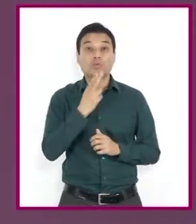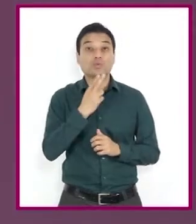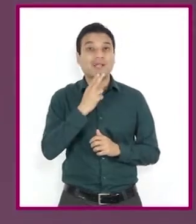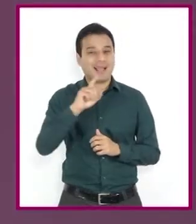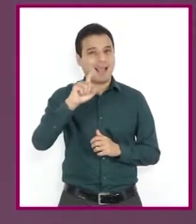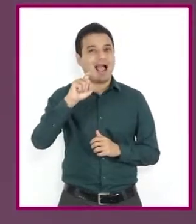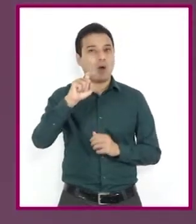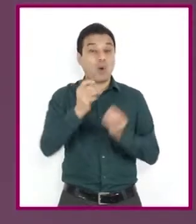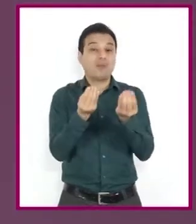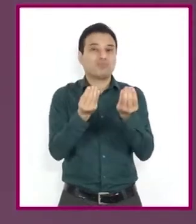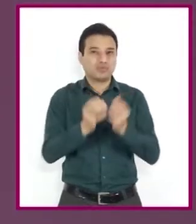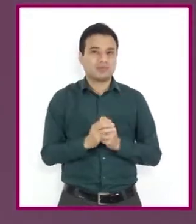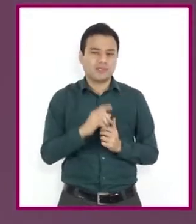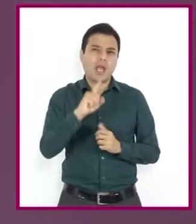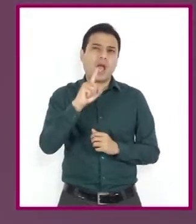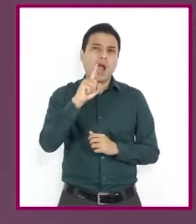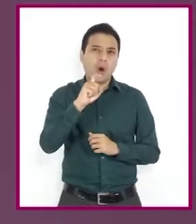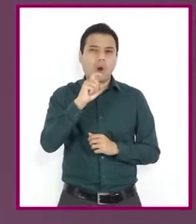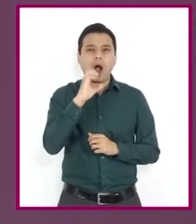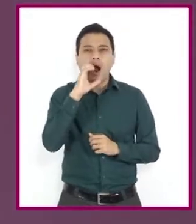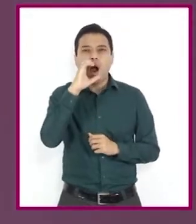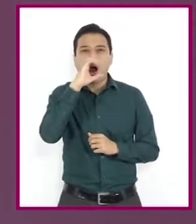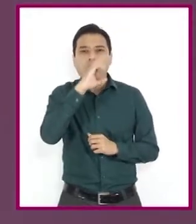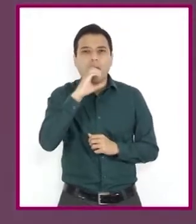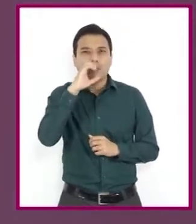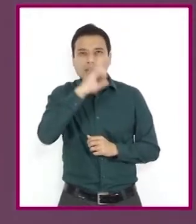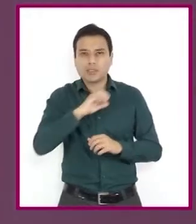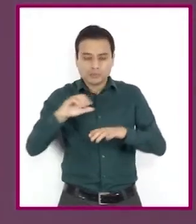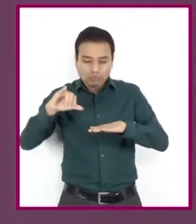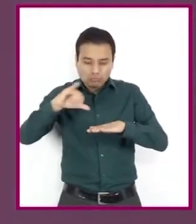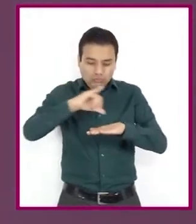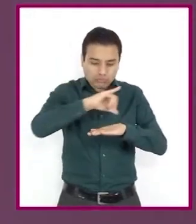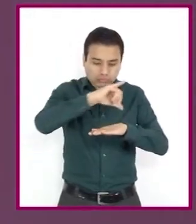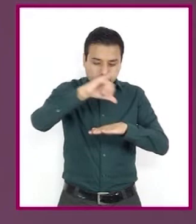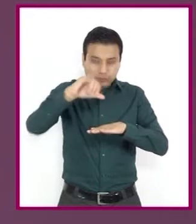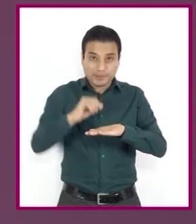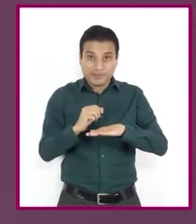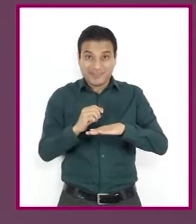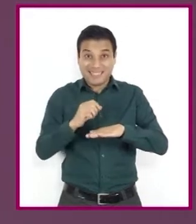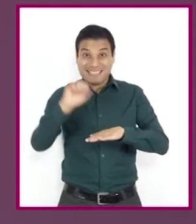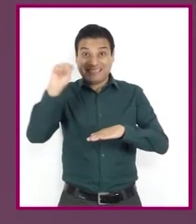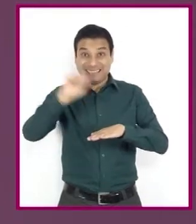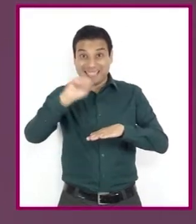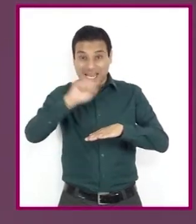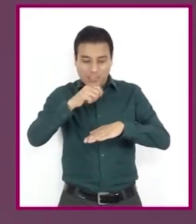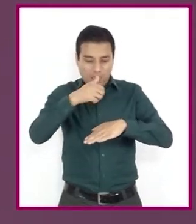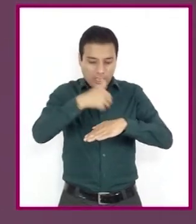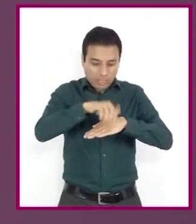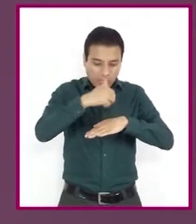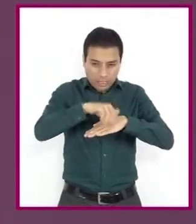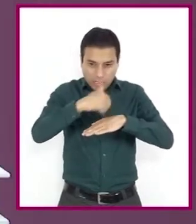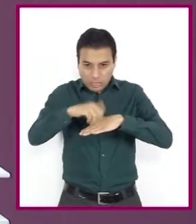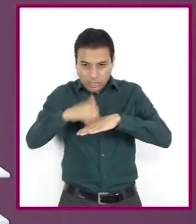puede ser agua tibia, para retirar todo el cloruro de sodio y posteriormente cocinarla.